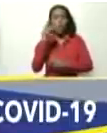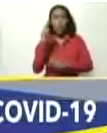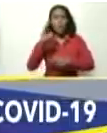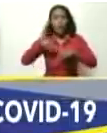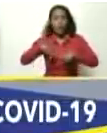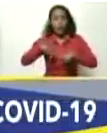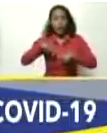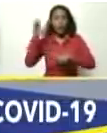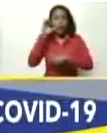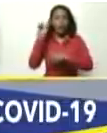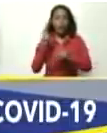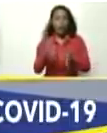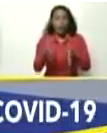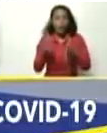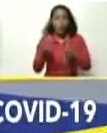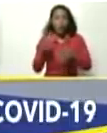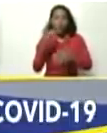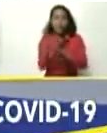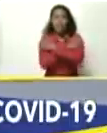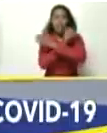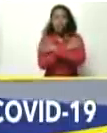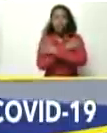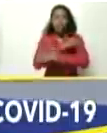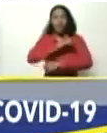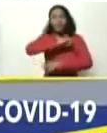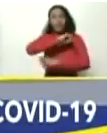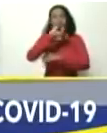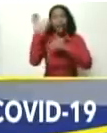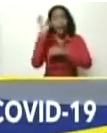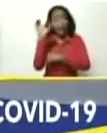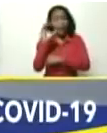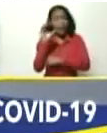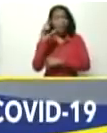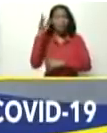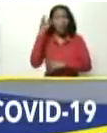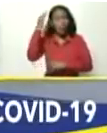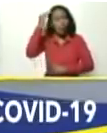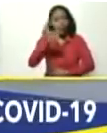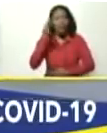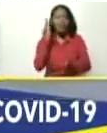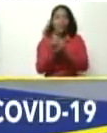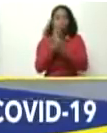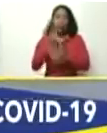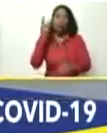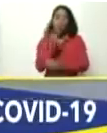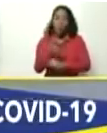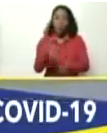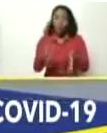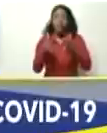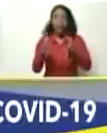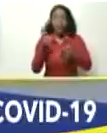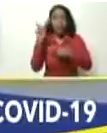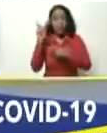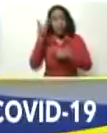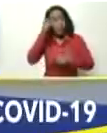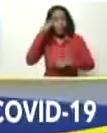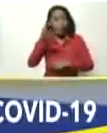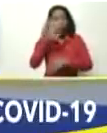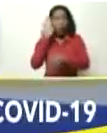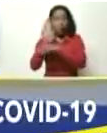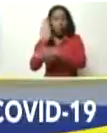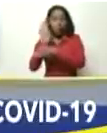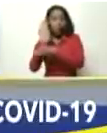Caracas. Felicidades, Caracas. Felicidades, Carmen Teresa. Siempre debemos ganar para tener a nuestro pueblo protegido.